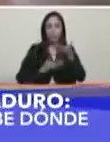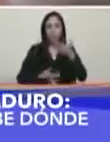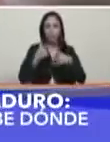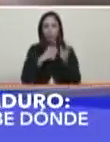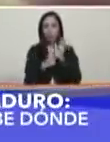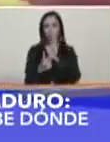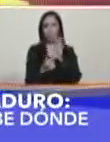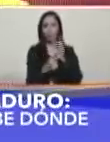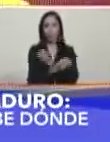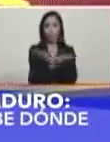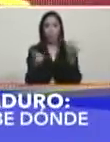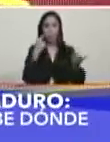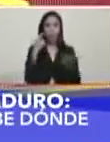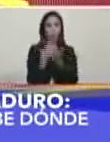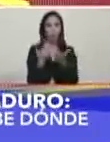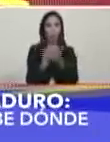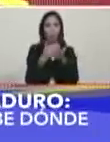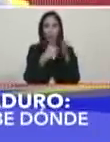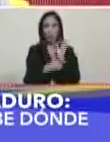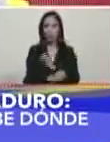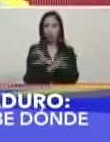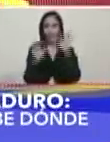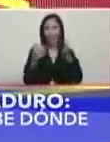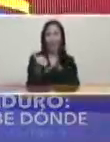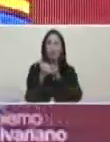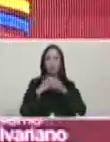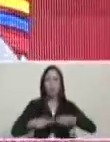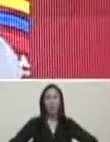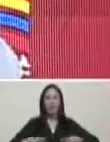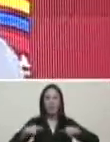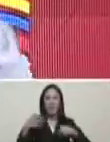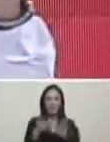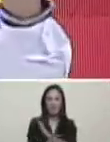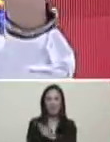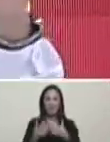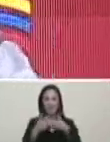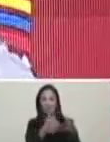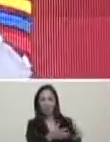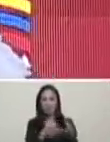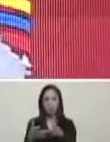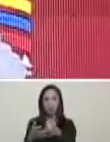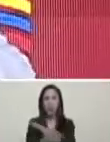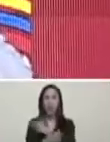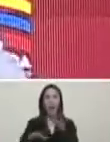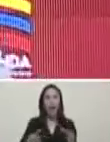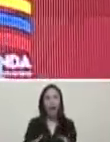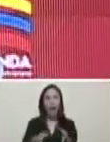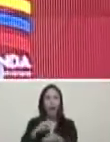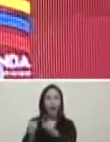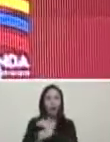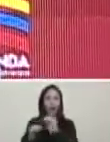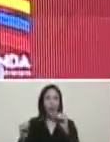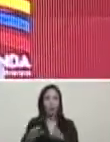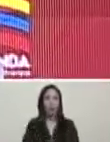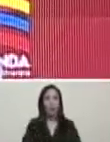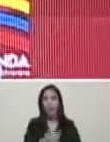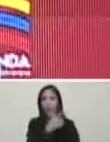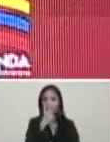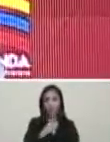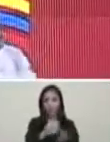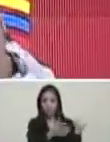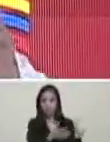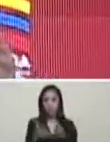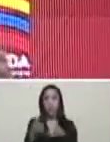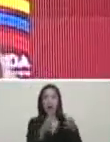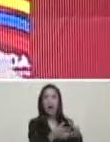con ustedes para que ustedes vean. Ayuda humanitaria versus CLAP. Sencillo, no les voy a poner otras cosas, solo